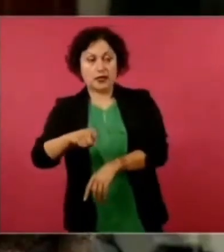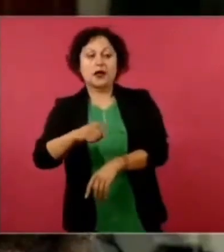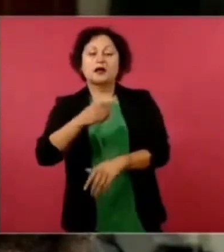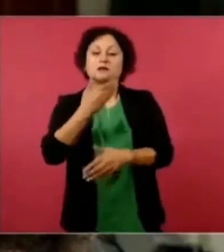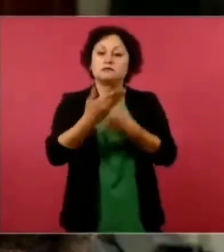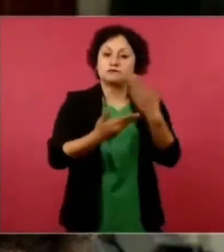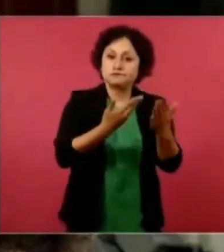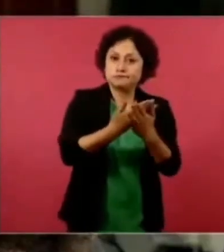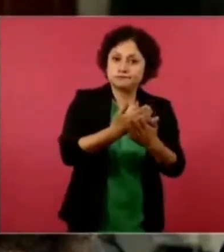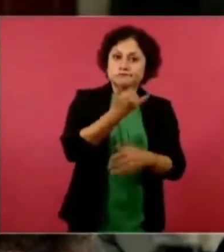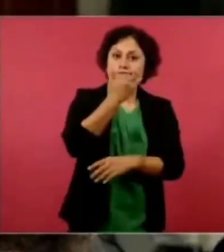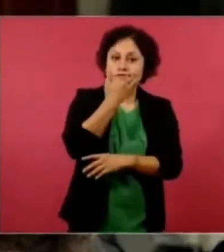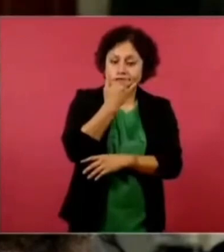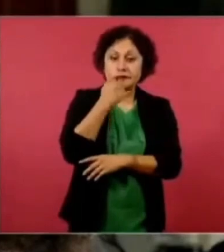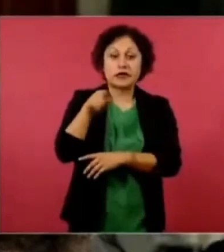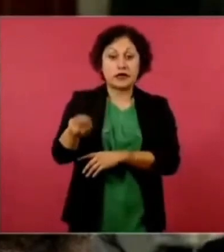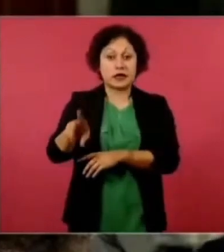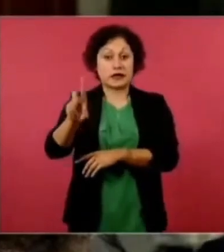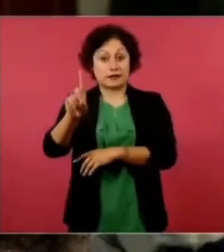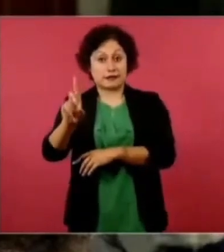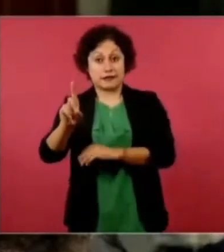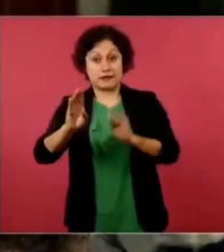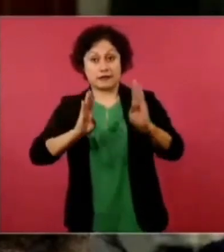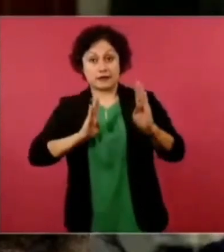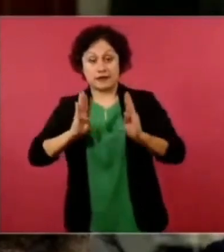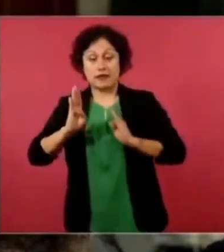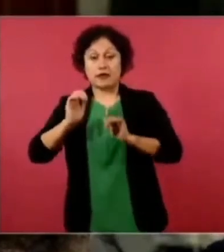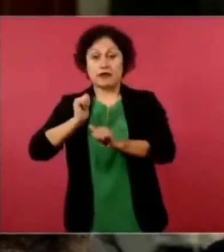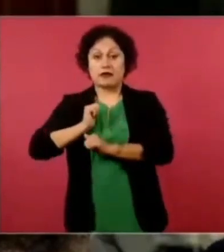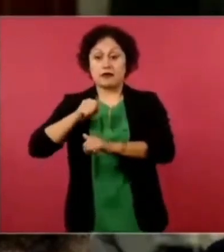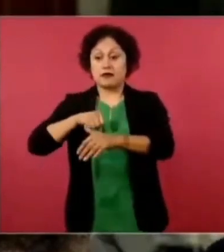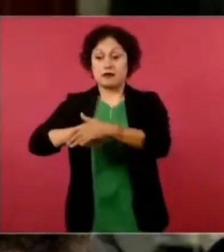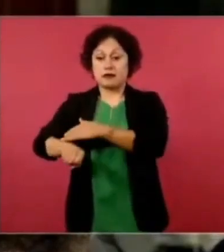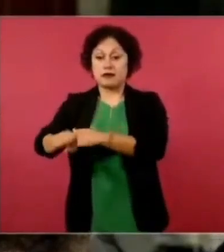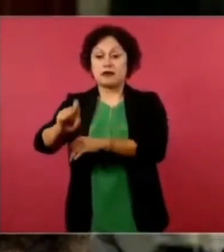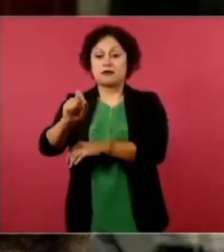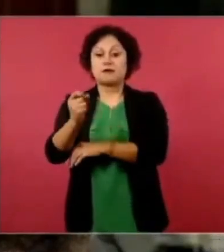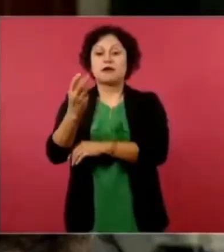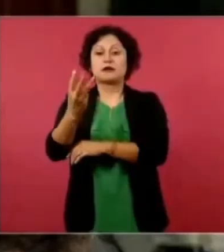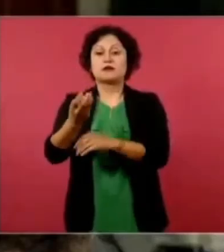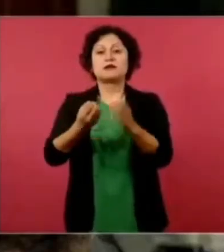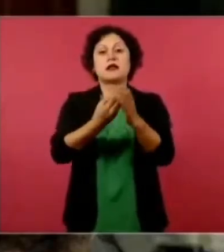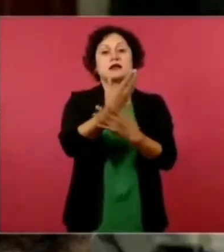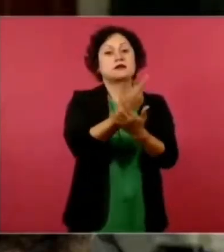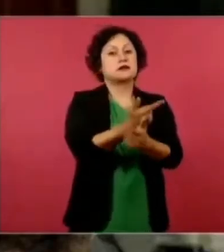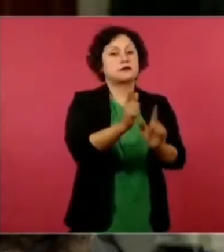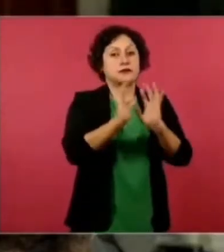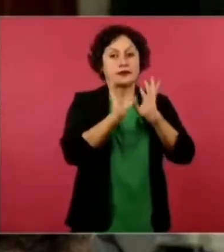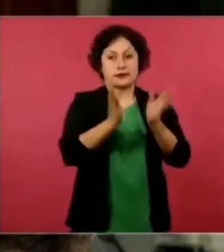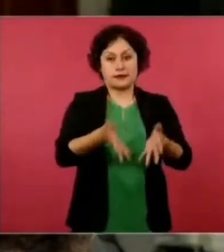que se había ordenado la detención, 23 ya están en libertad.